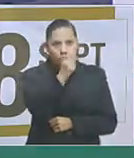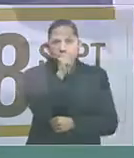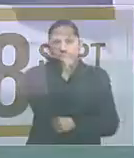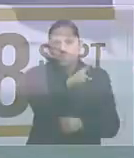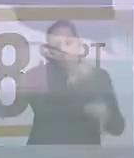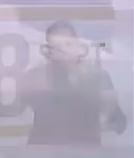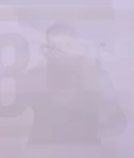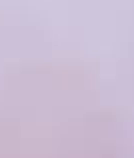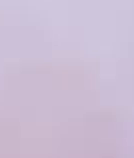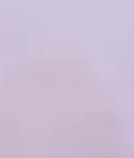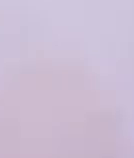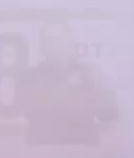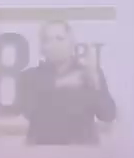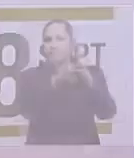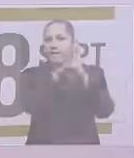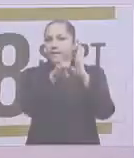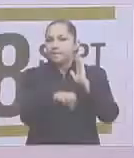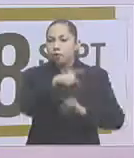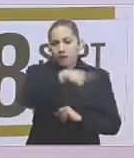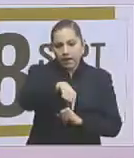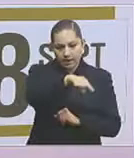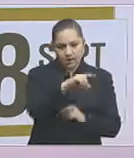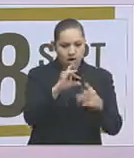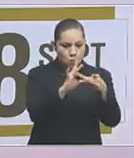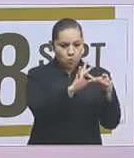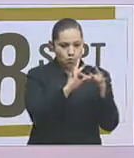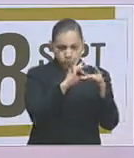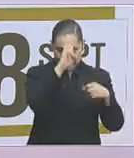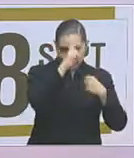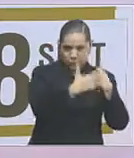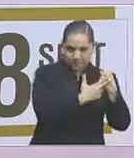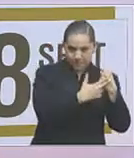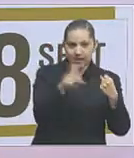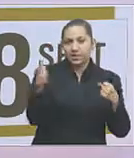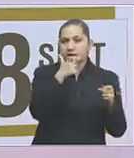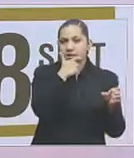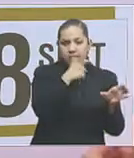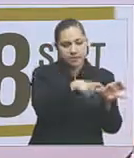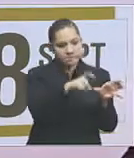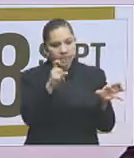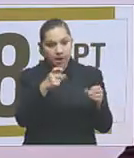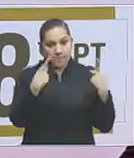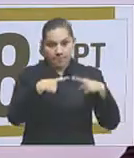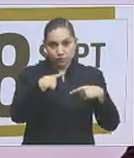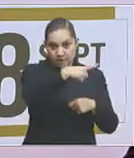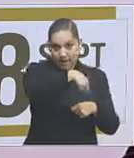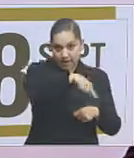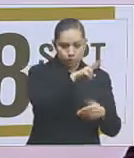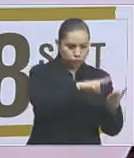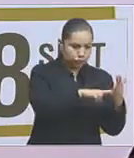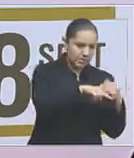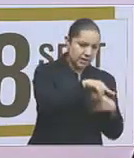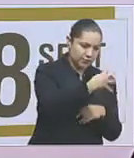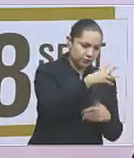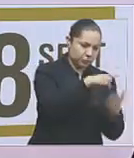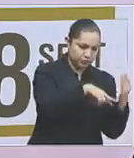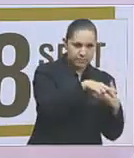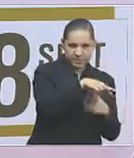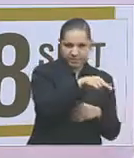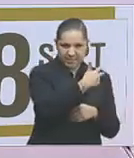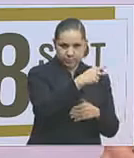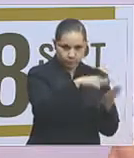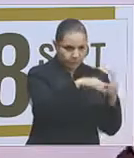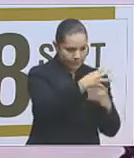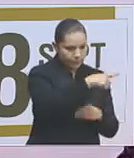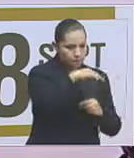en el país que optó por el break si te entre el año 2013 y 2014 las personas entre 16 y 34 años de edad